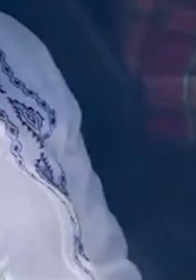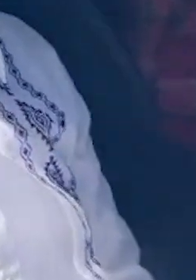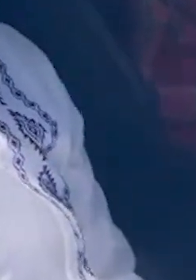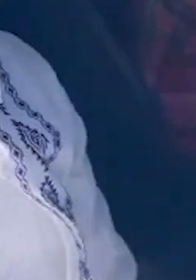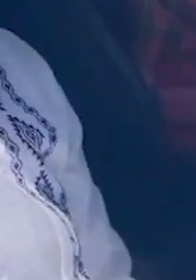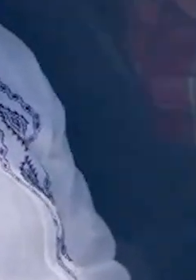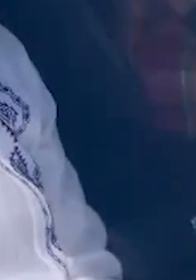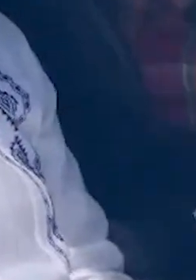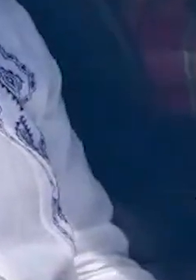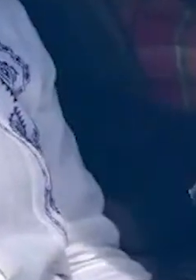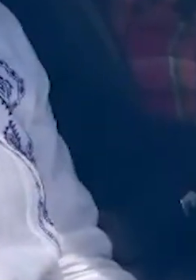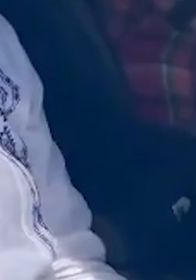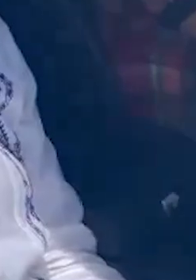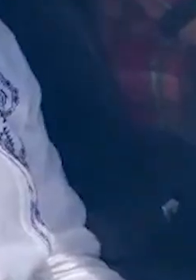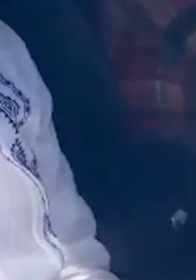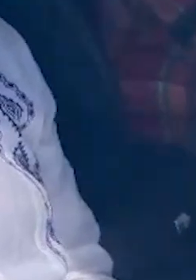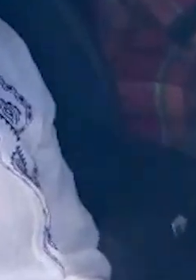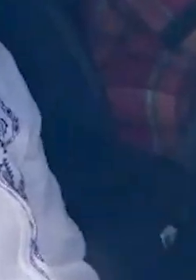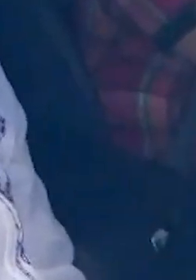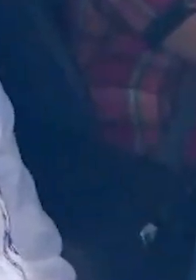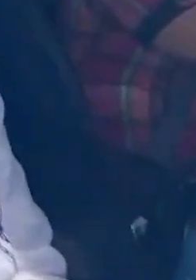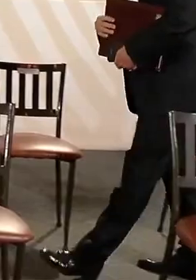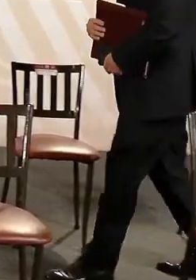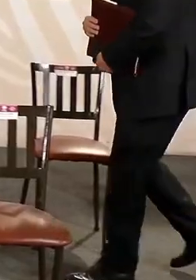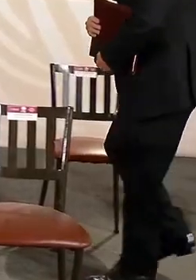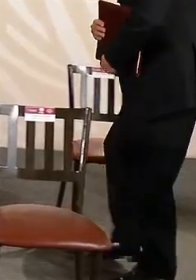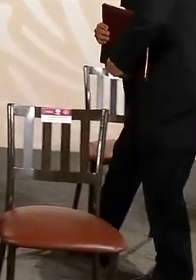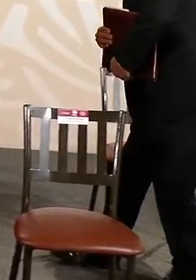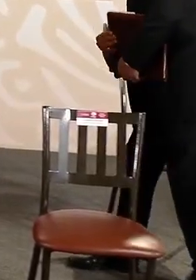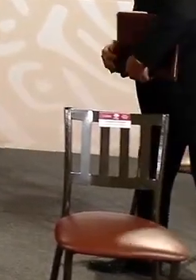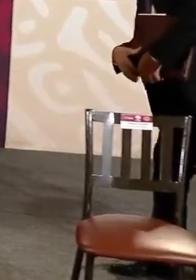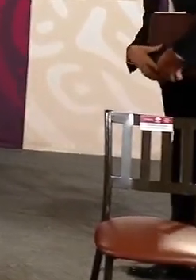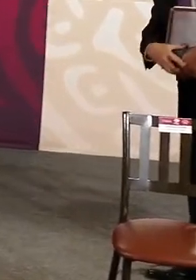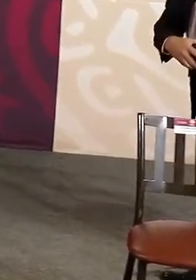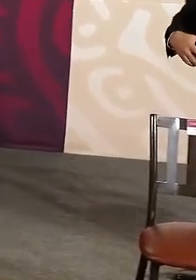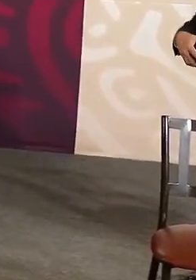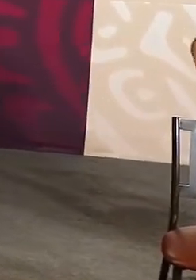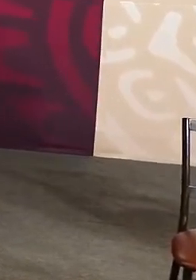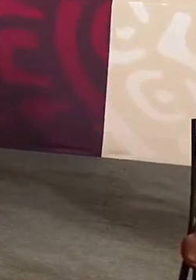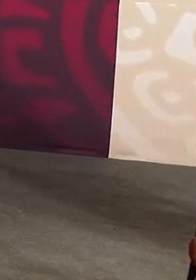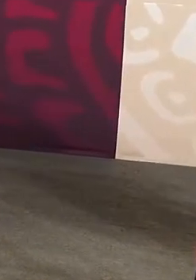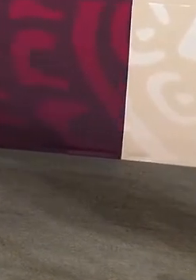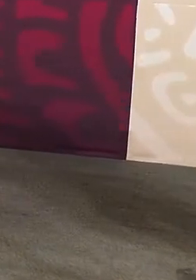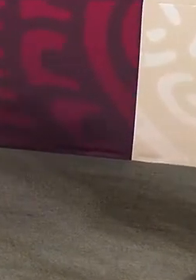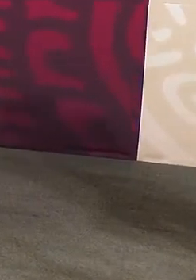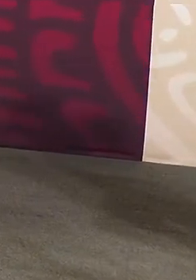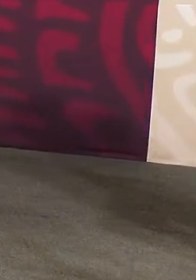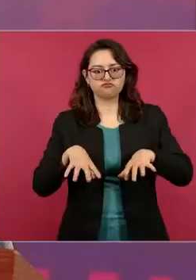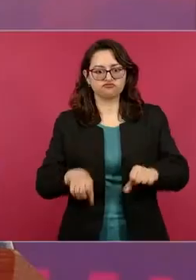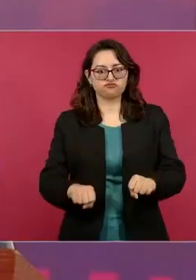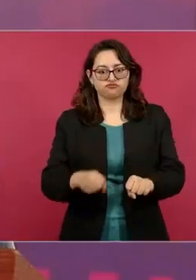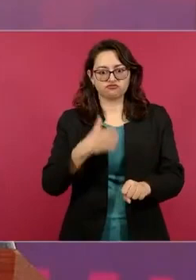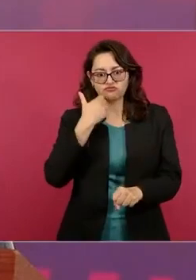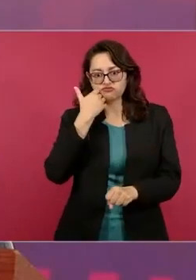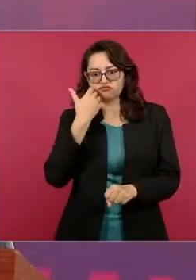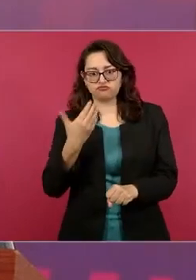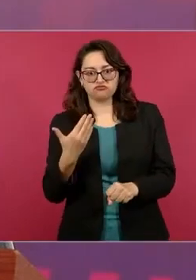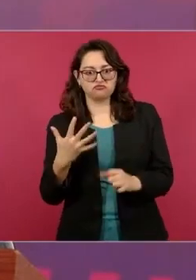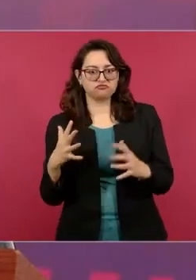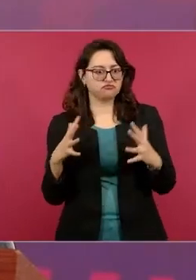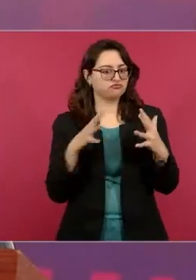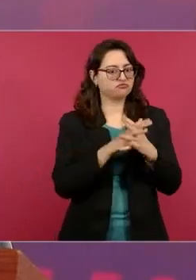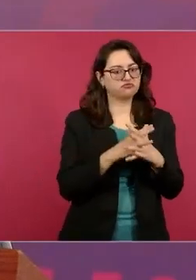El presidente de México, Andrés Manuel López Obrador, anunció que ya terminó su ciclo y se retira satisfecho con los logros que durante